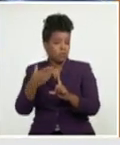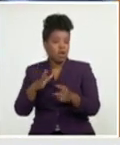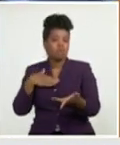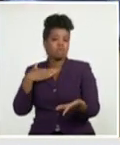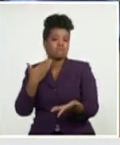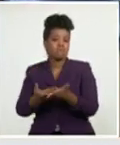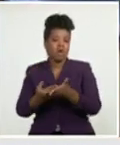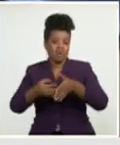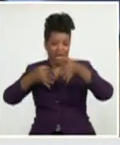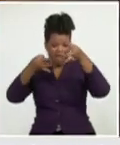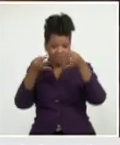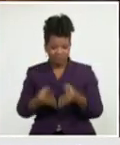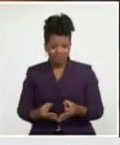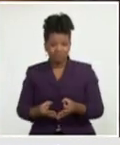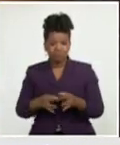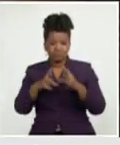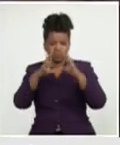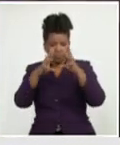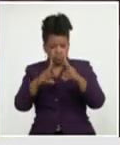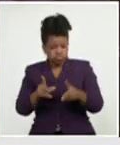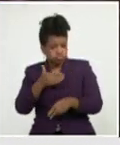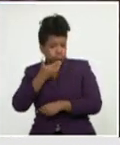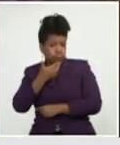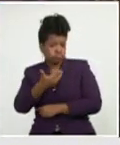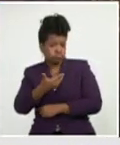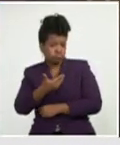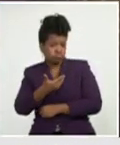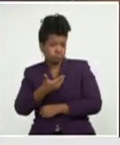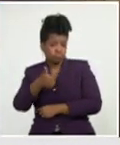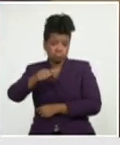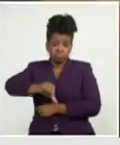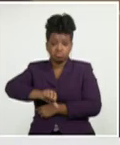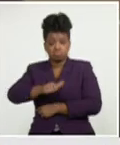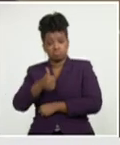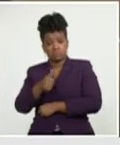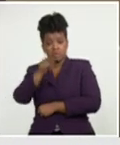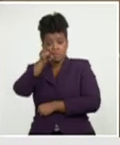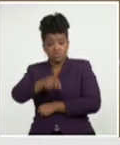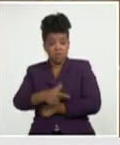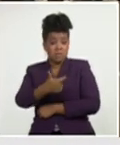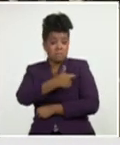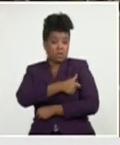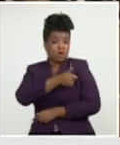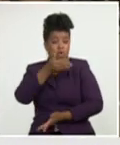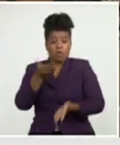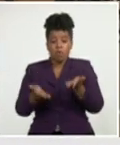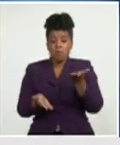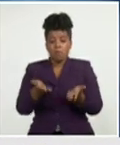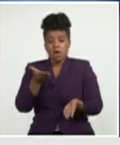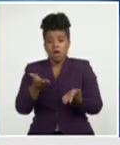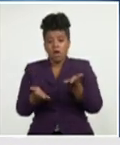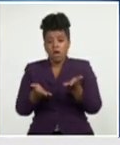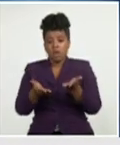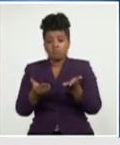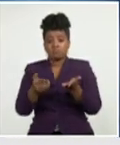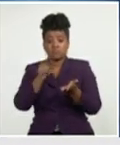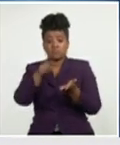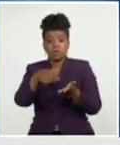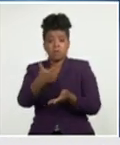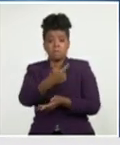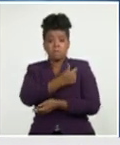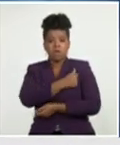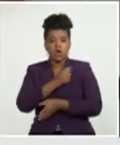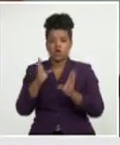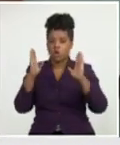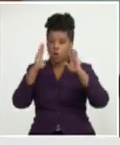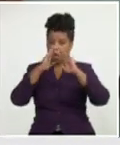eficacia clínica, o sea, es demostrar que en el vacunado, comparado con los placebos, no se desarrolla en la enfermedad sintomática por